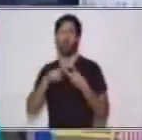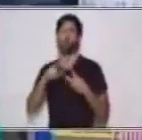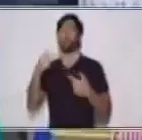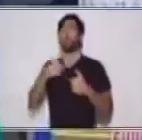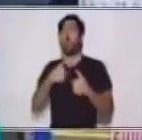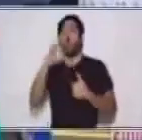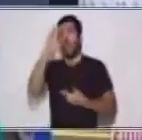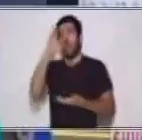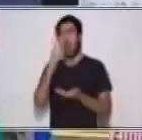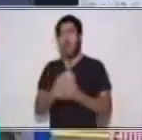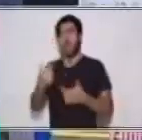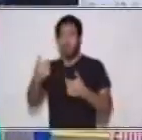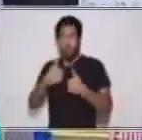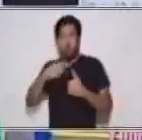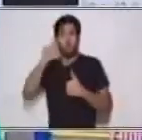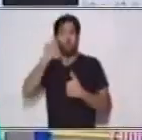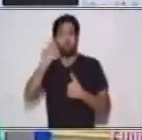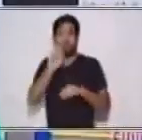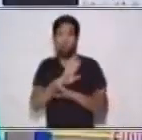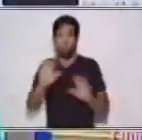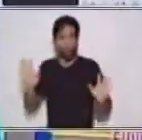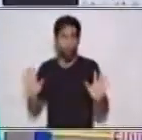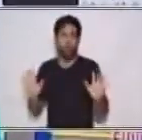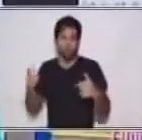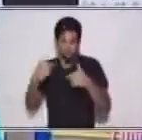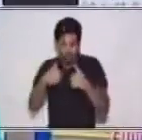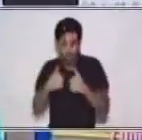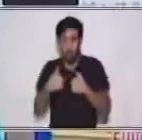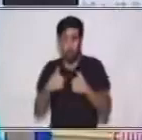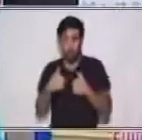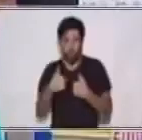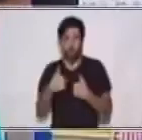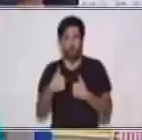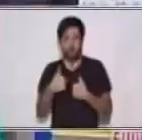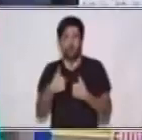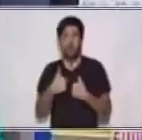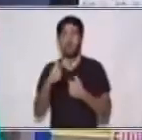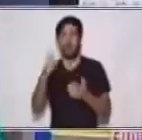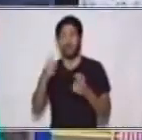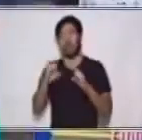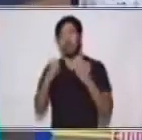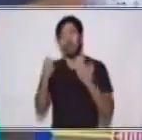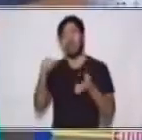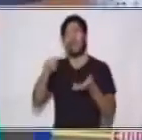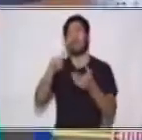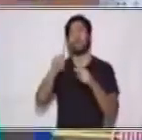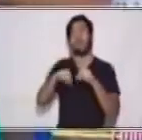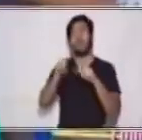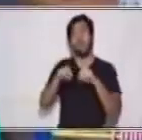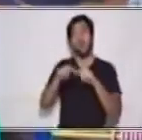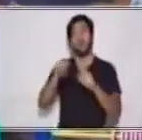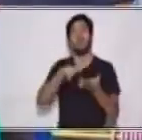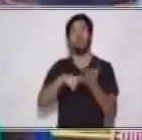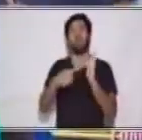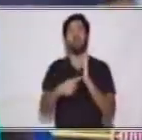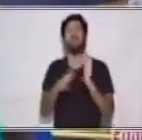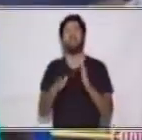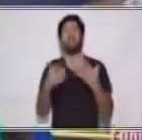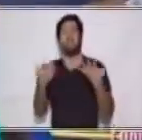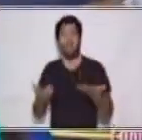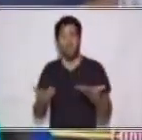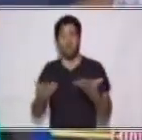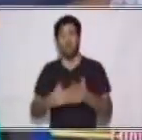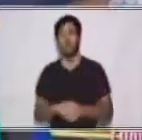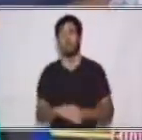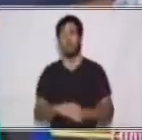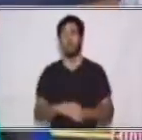qué son las opiniones. Como te indiqué, el significado que va a manejar más quien usa este punto